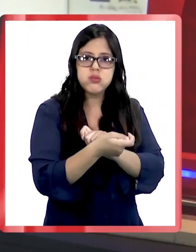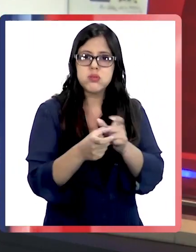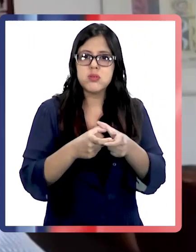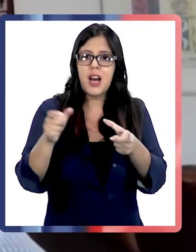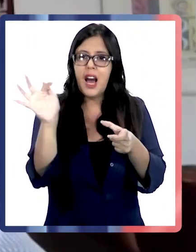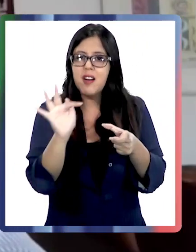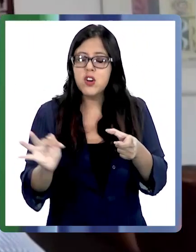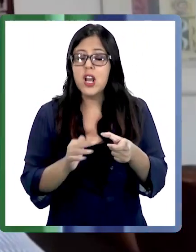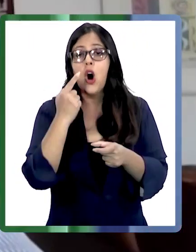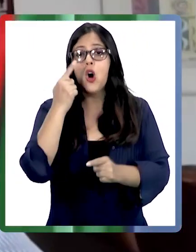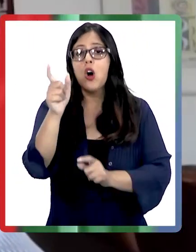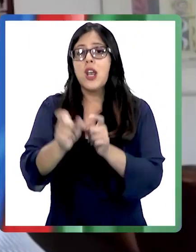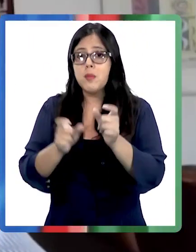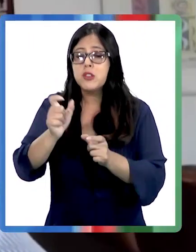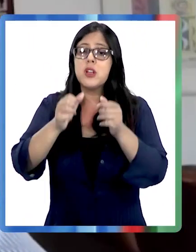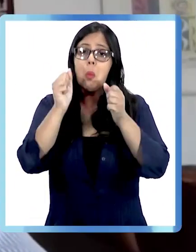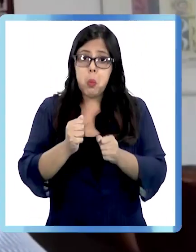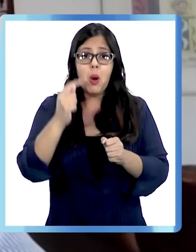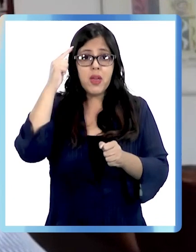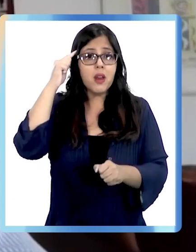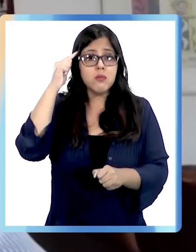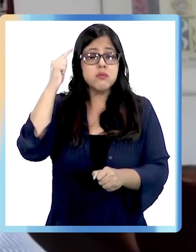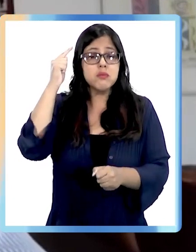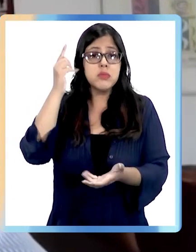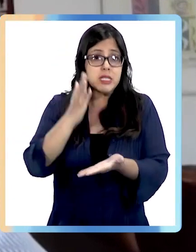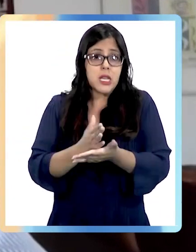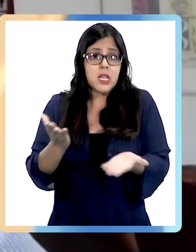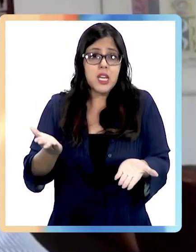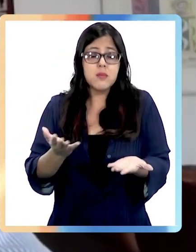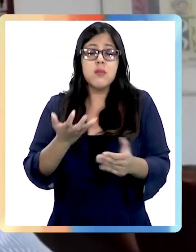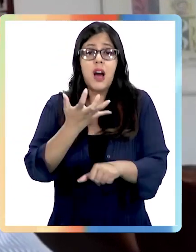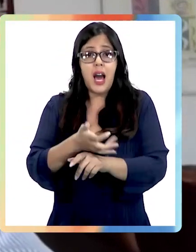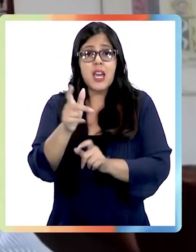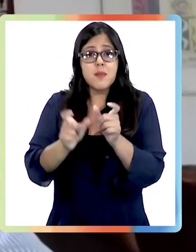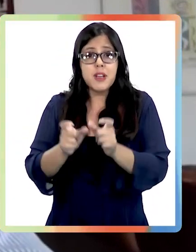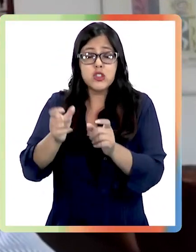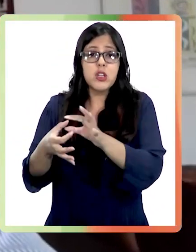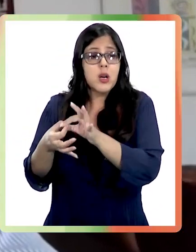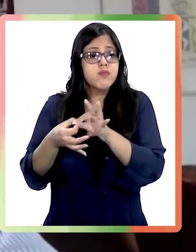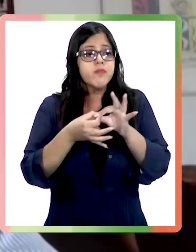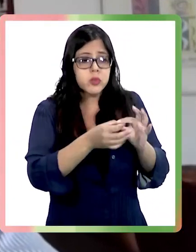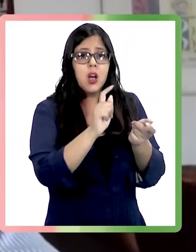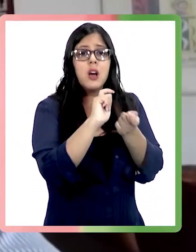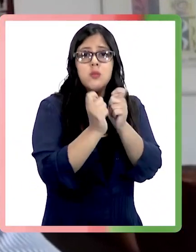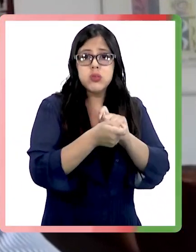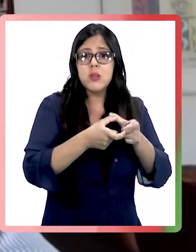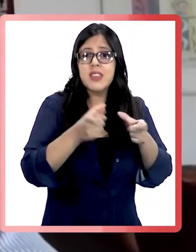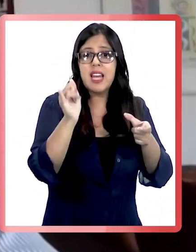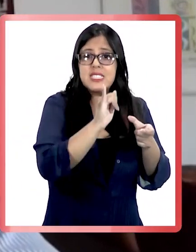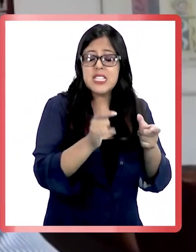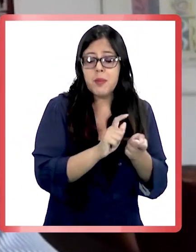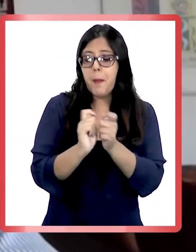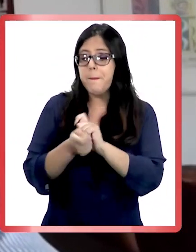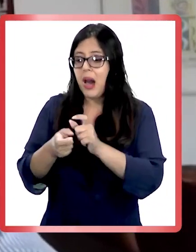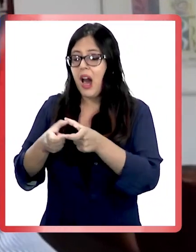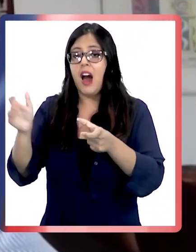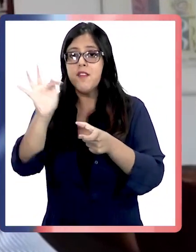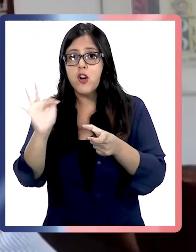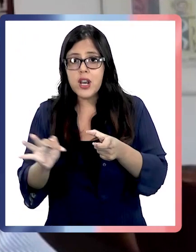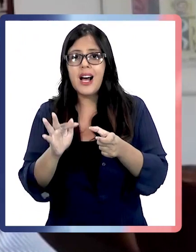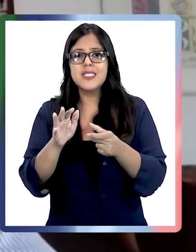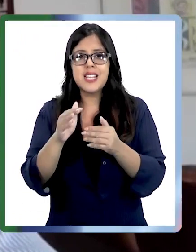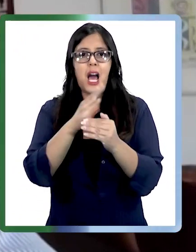Las personas, por supuesto, siempre tienen capacidad de elegir. De hecho, ha habido personas y continuamente hay traspasos desde ISAPRE a FONASA y también